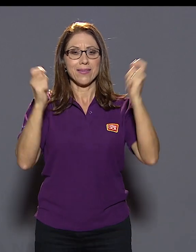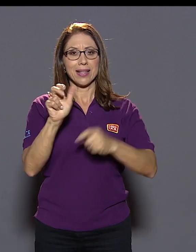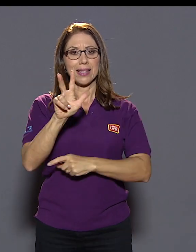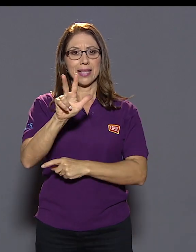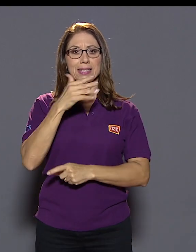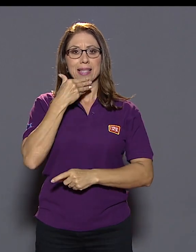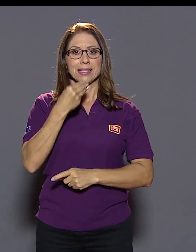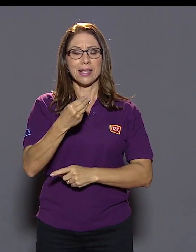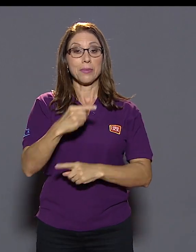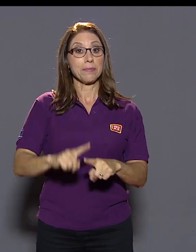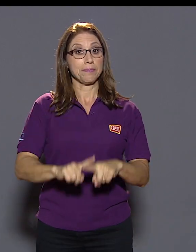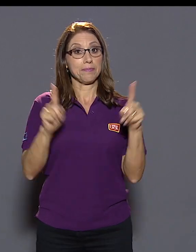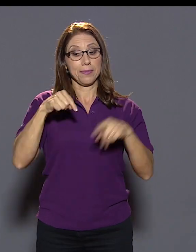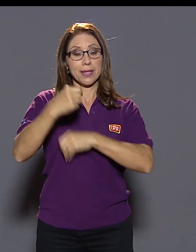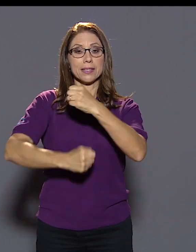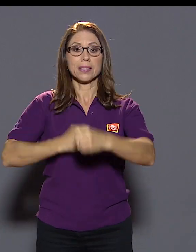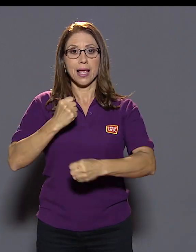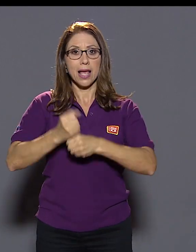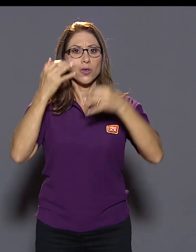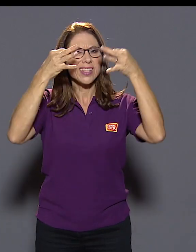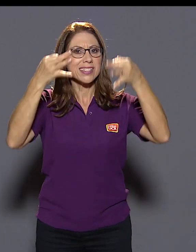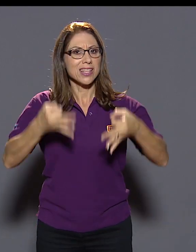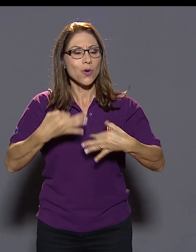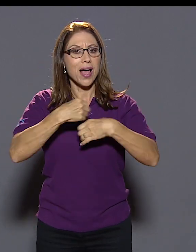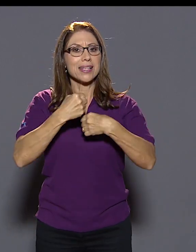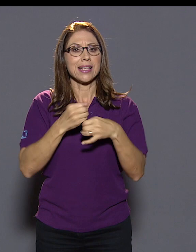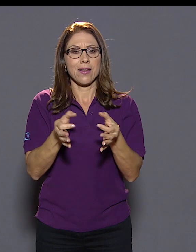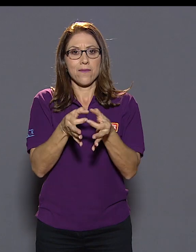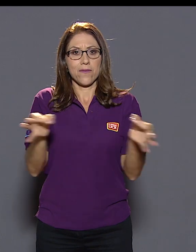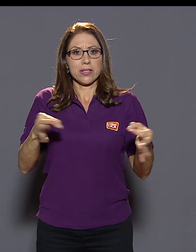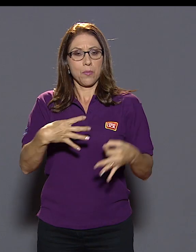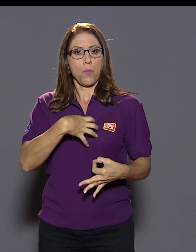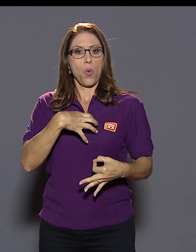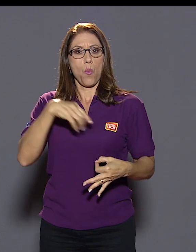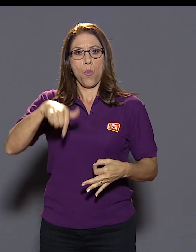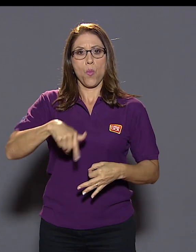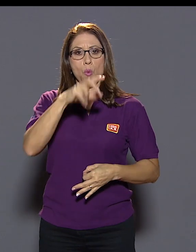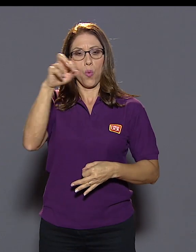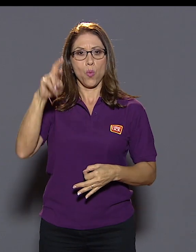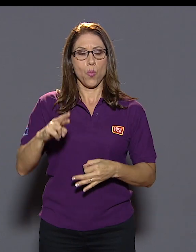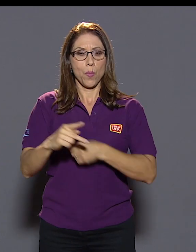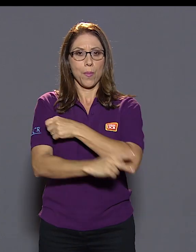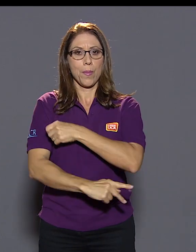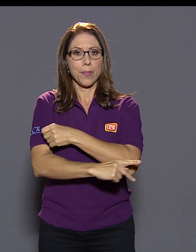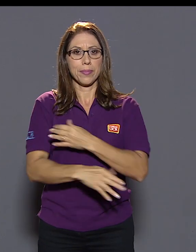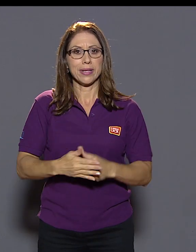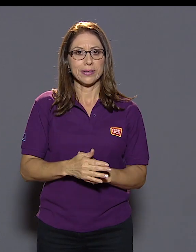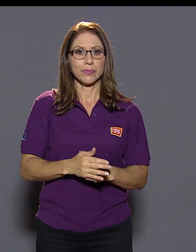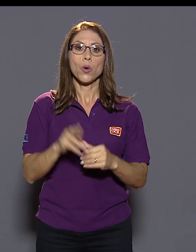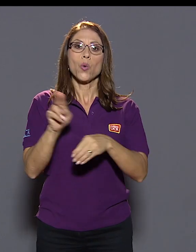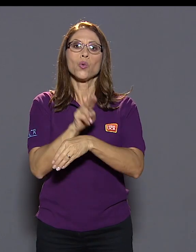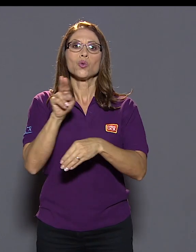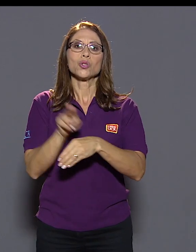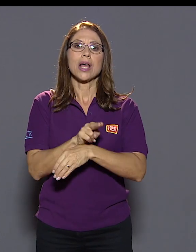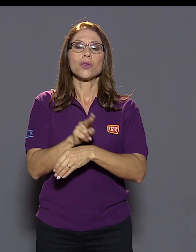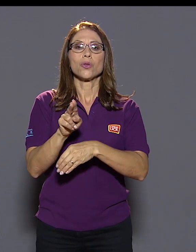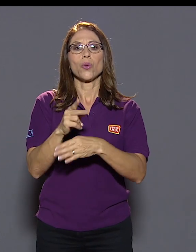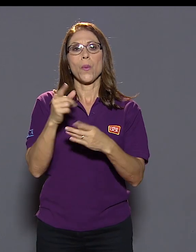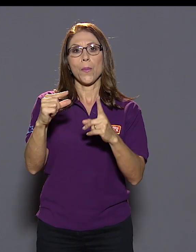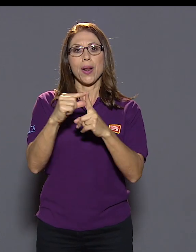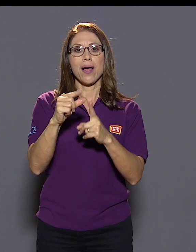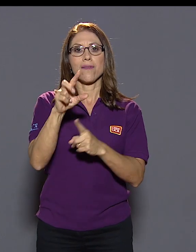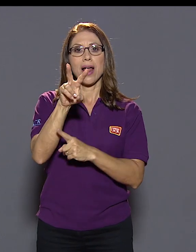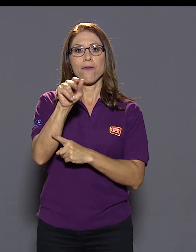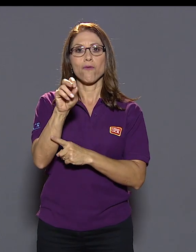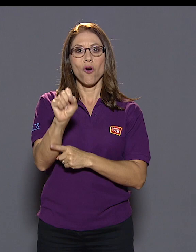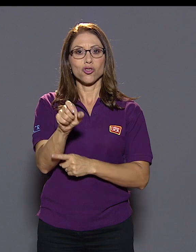diciembre. Sin embargo, este año se decidió elaborar un lema propio para el país. Resaltando el uso del vos como